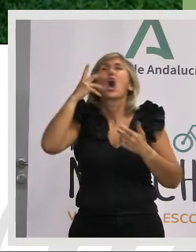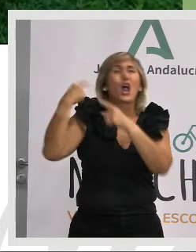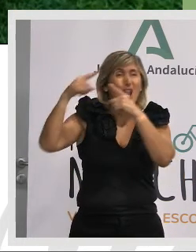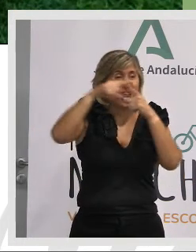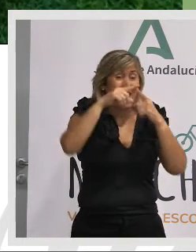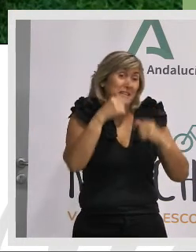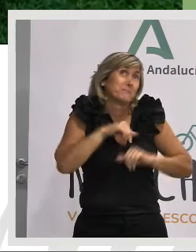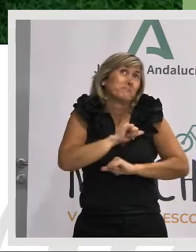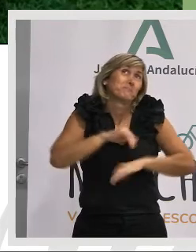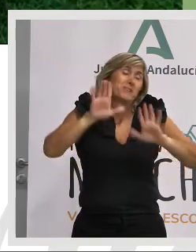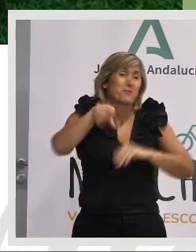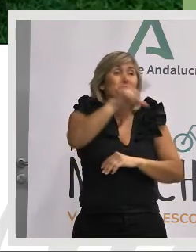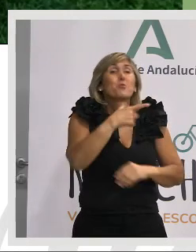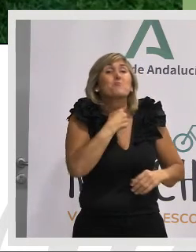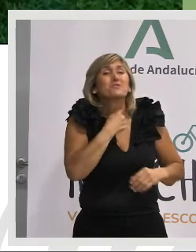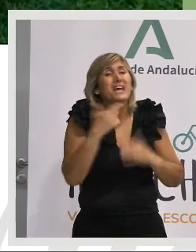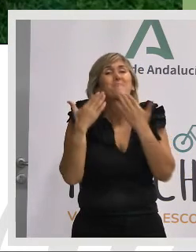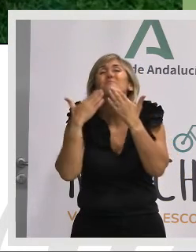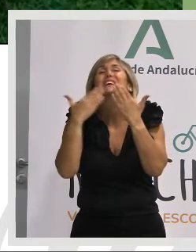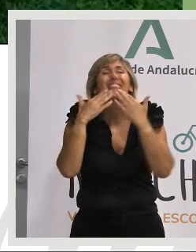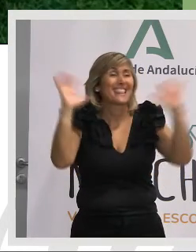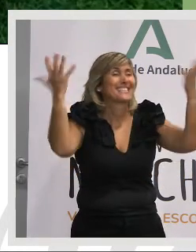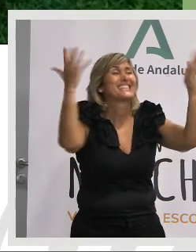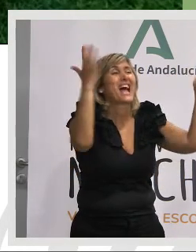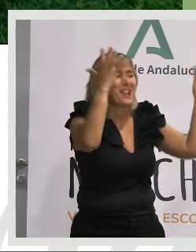haya gustado mucho y muchas gracias. Un saludo para todos.